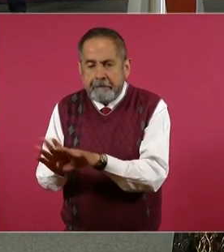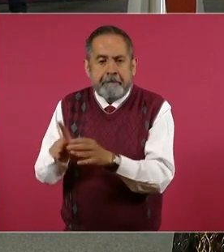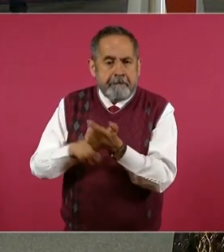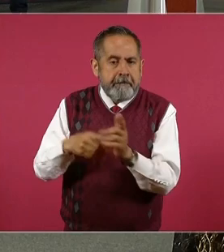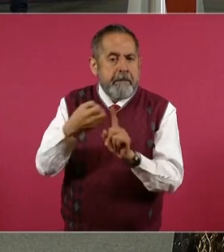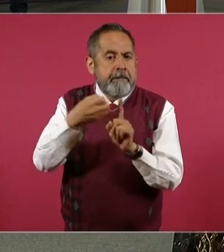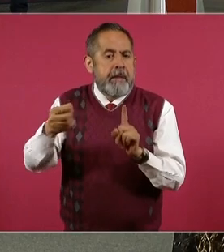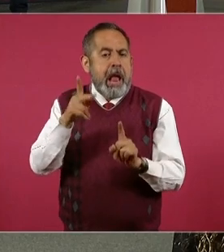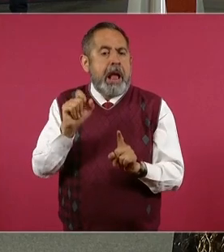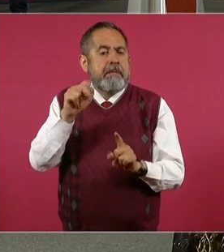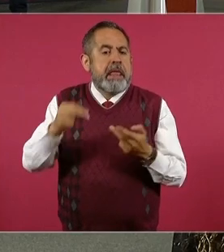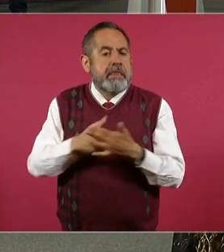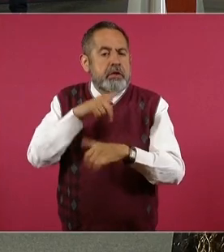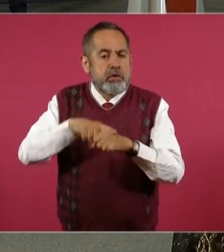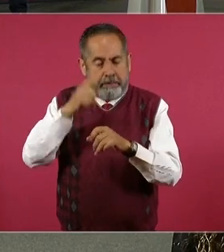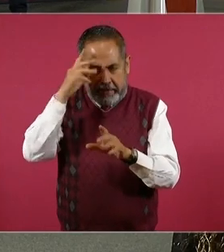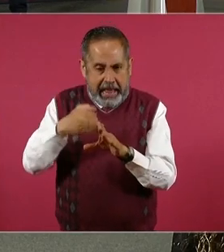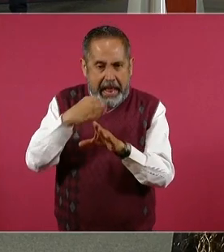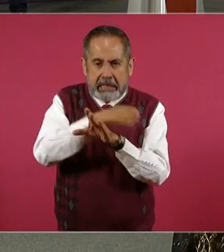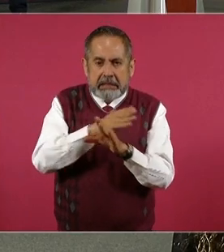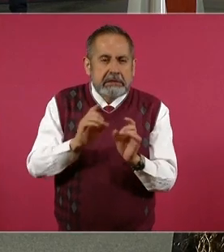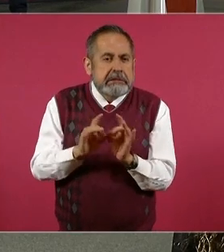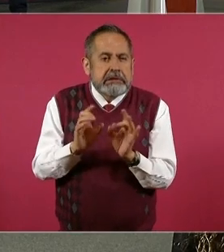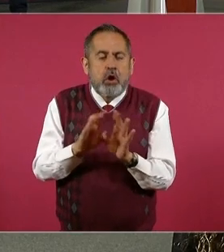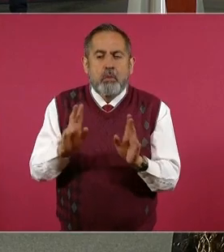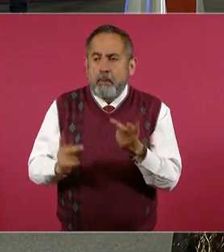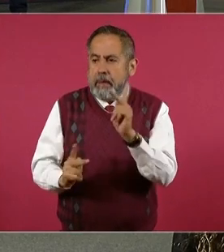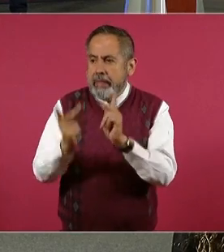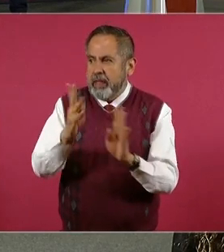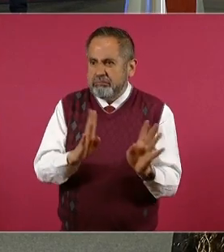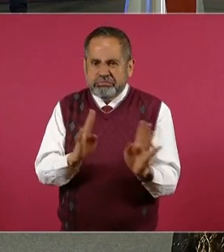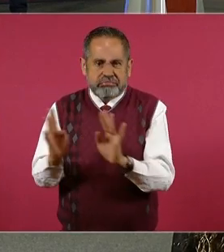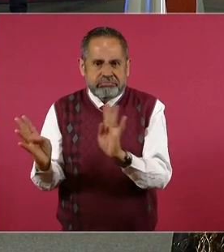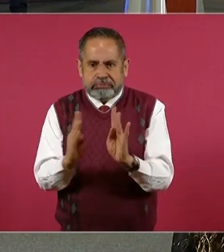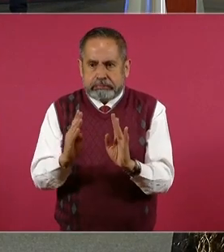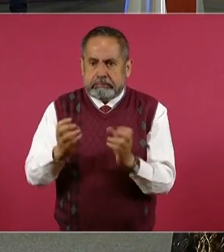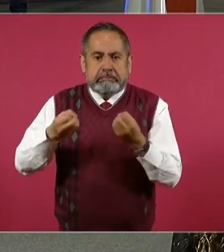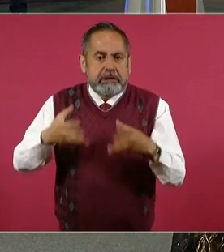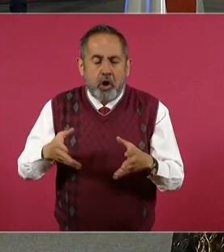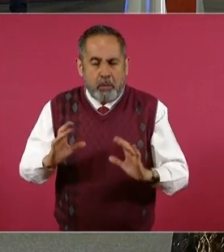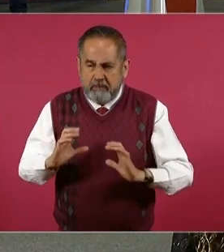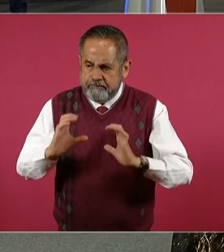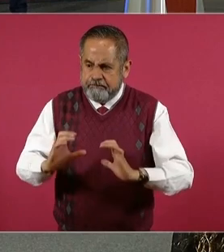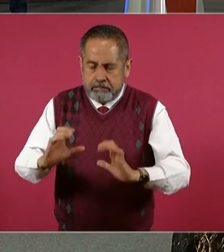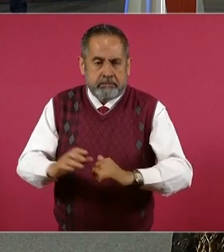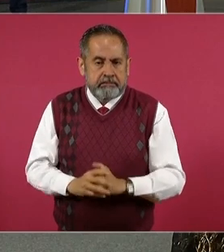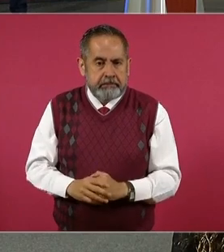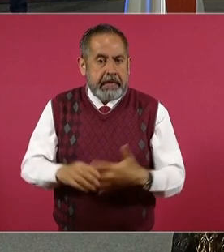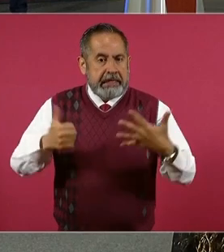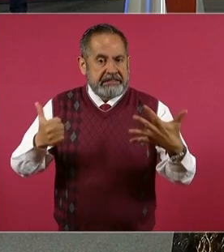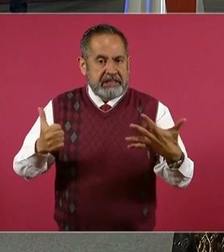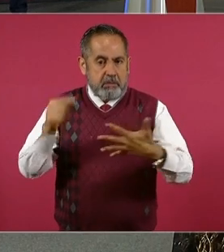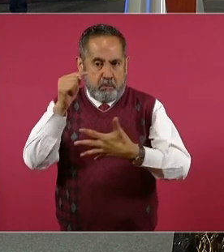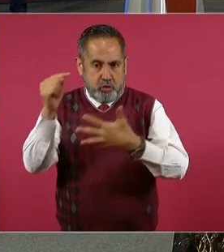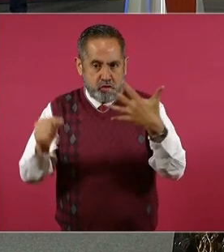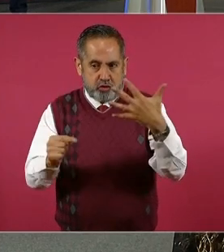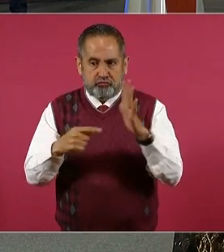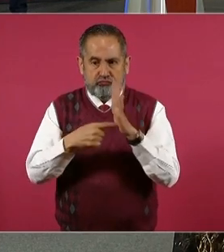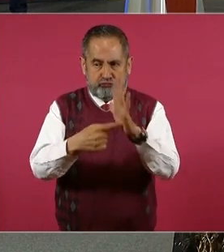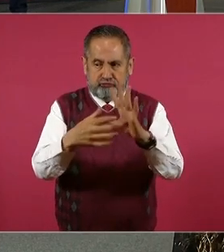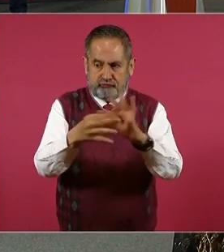Estrategia Nacional para la Prevención del Sargazo. La siguiente, por favor. La agenda está compuesta por 6 puntos. Siguiente, por